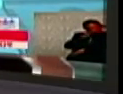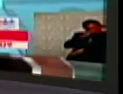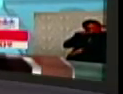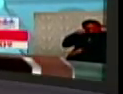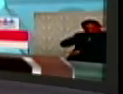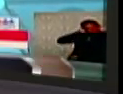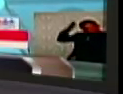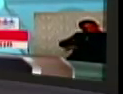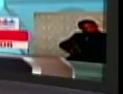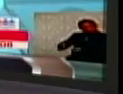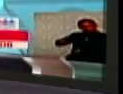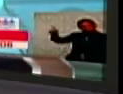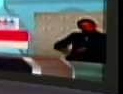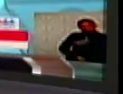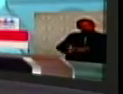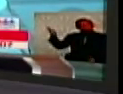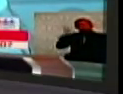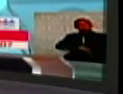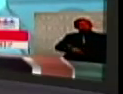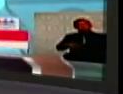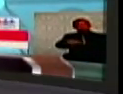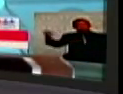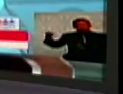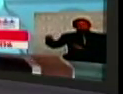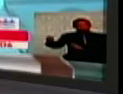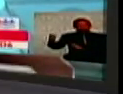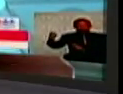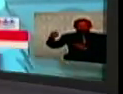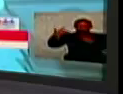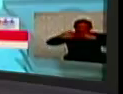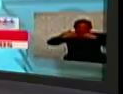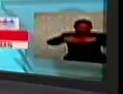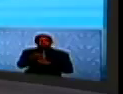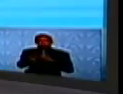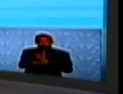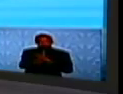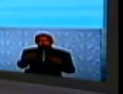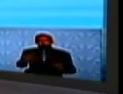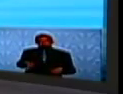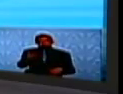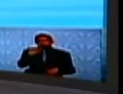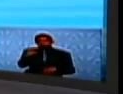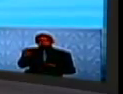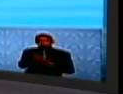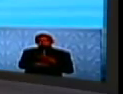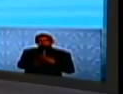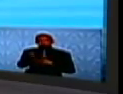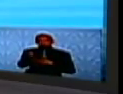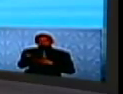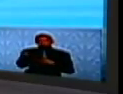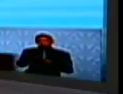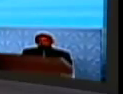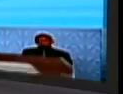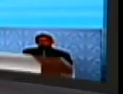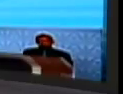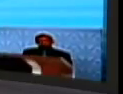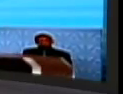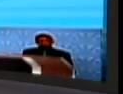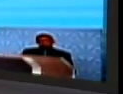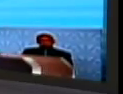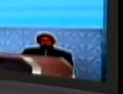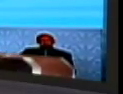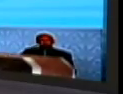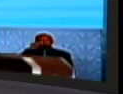algún momento previo a este debate, habrá previsto la conducta de la señora Sansores, quizás no